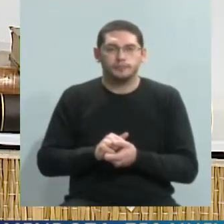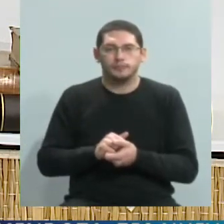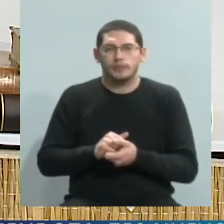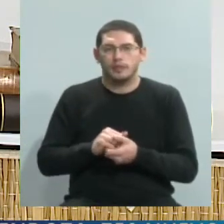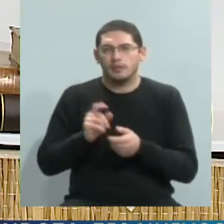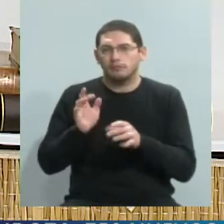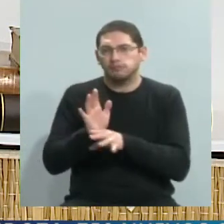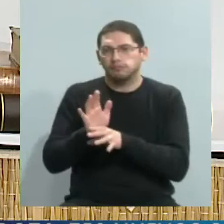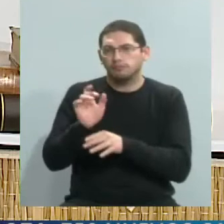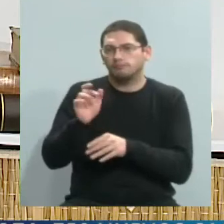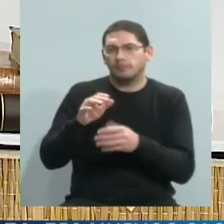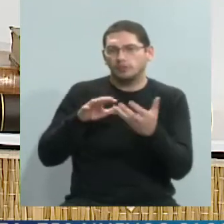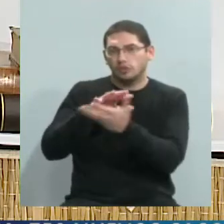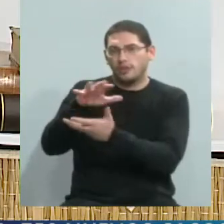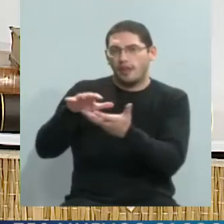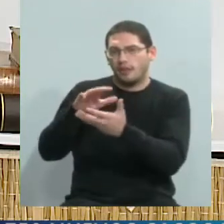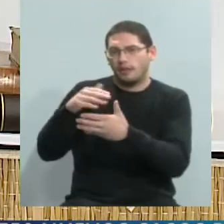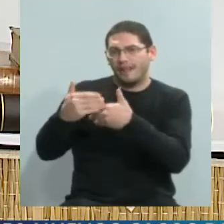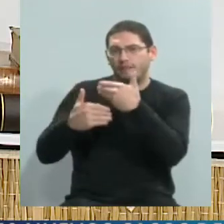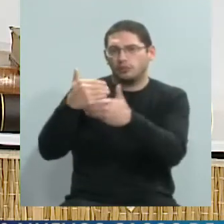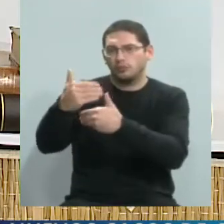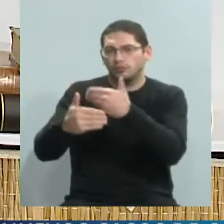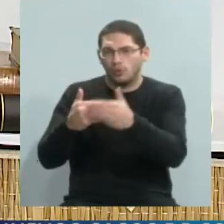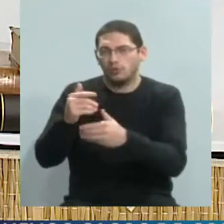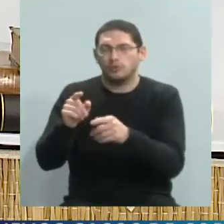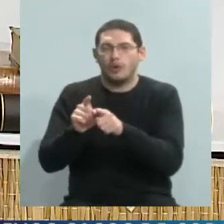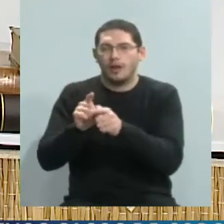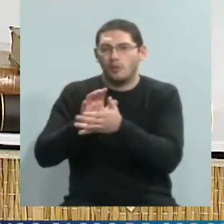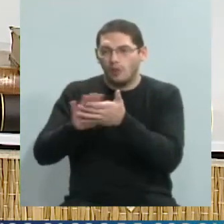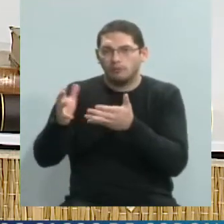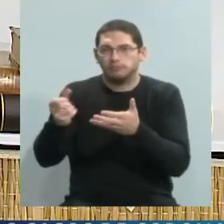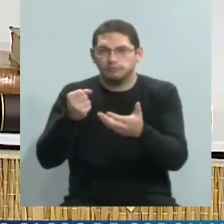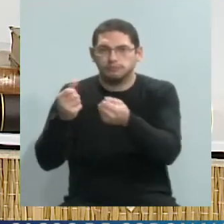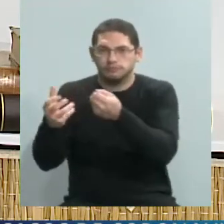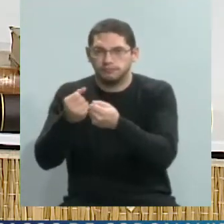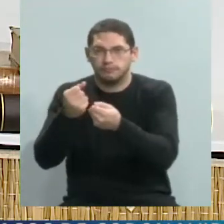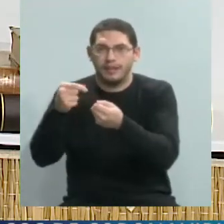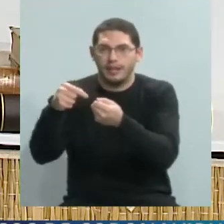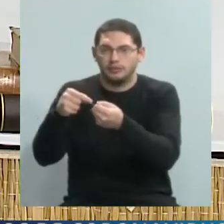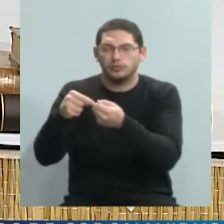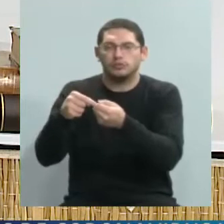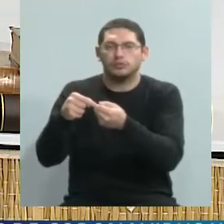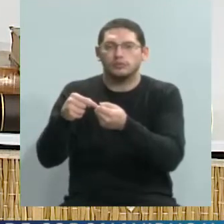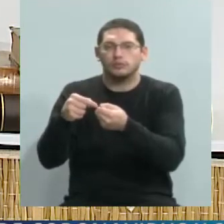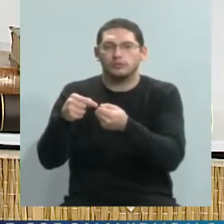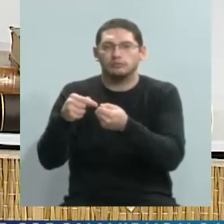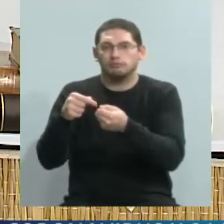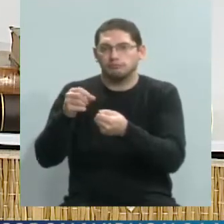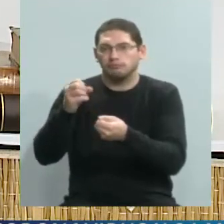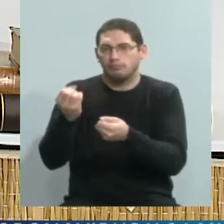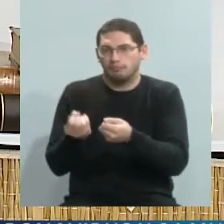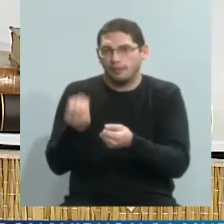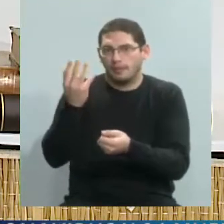del proceso evolutivo de la humanidad, por eso esa necesidad de ir buscando cosas nuevas y a partir de eso aparecen